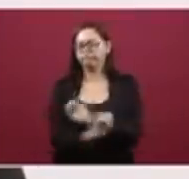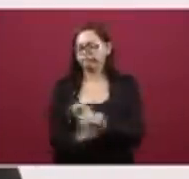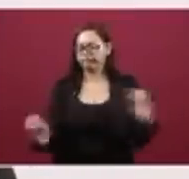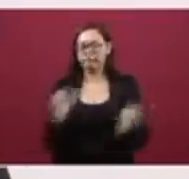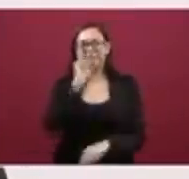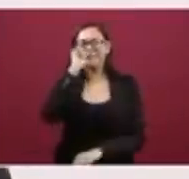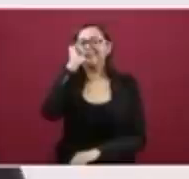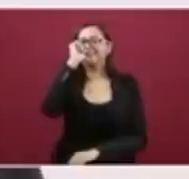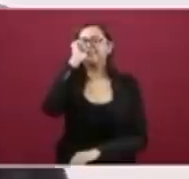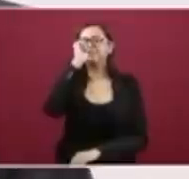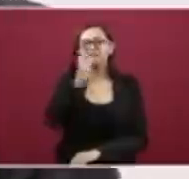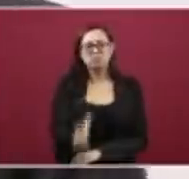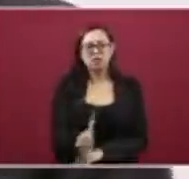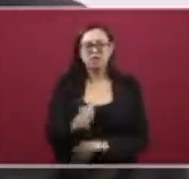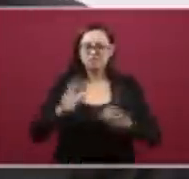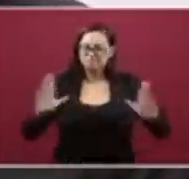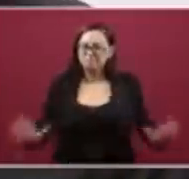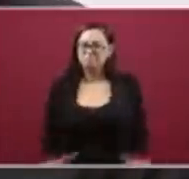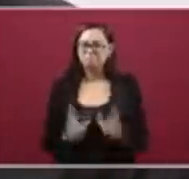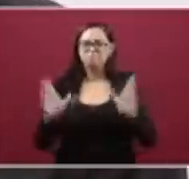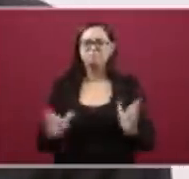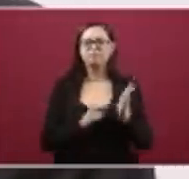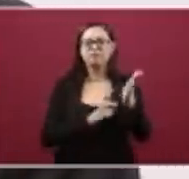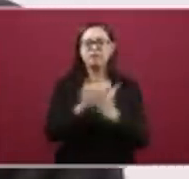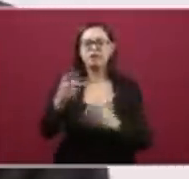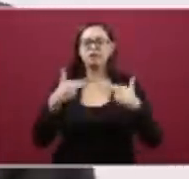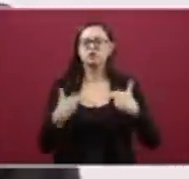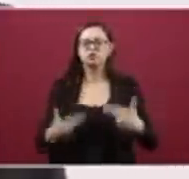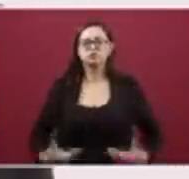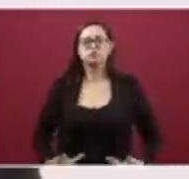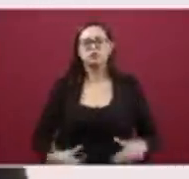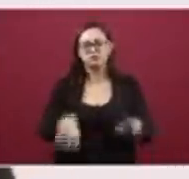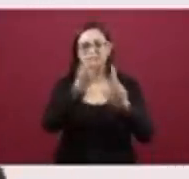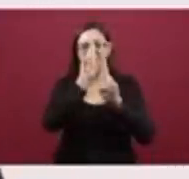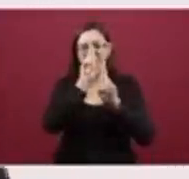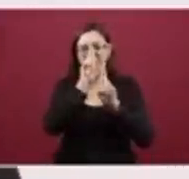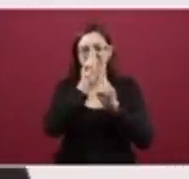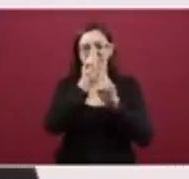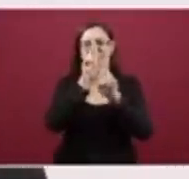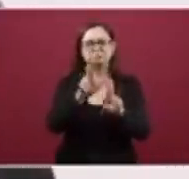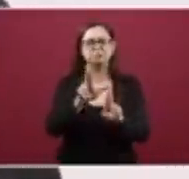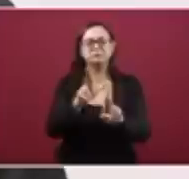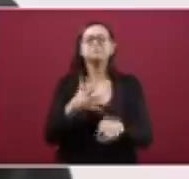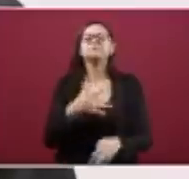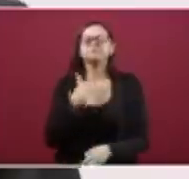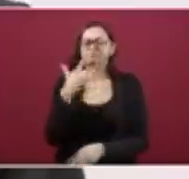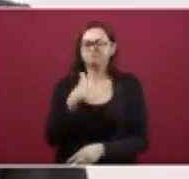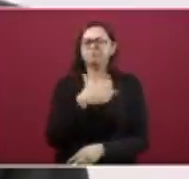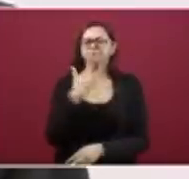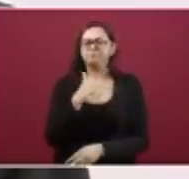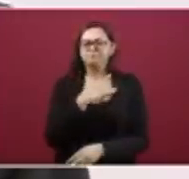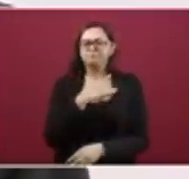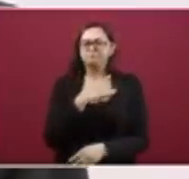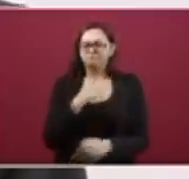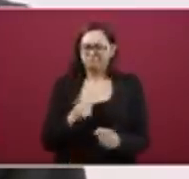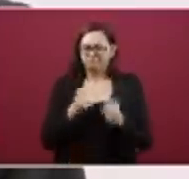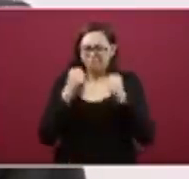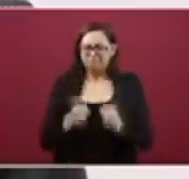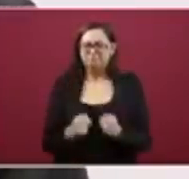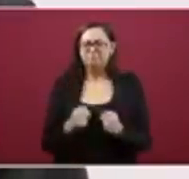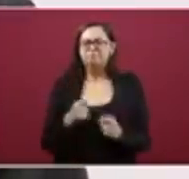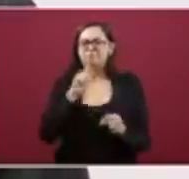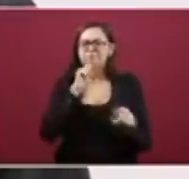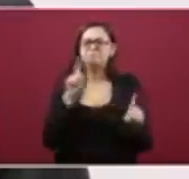promueve y respeta los derechos humanos y está decidido a cumplir el compromiso de averiguar el paradero